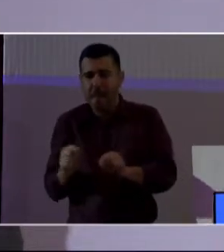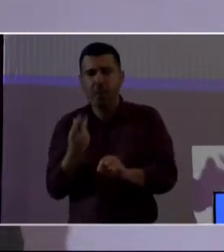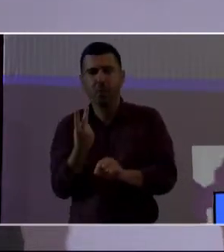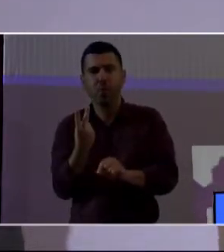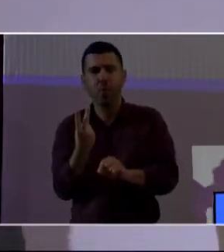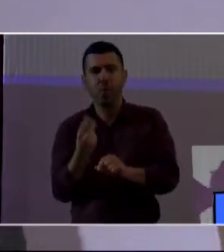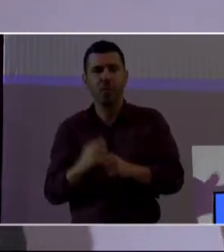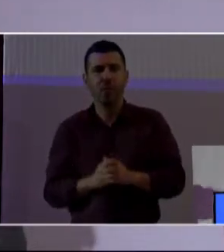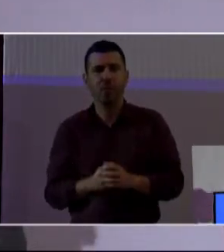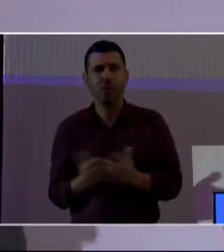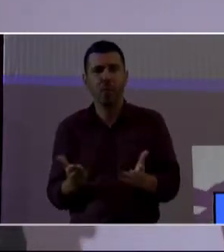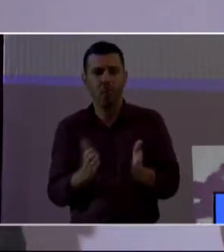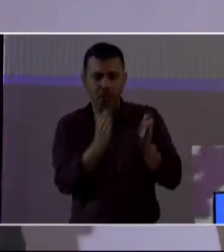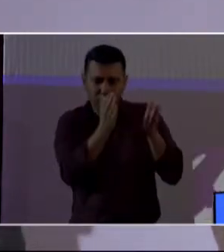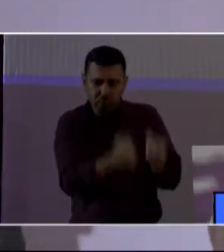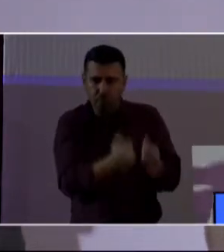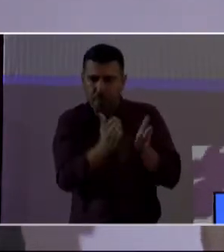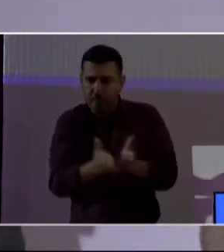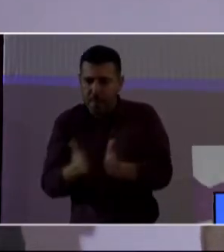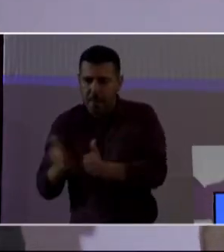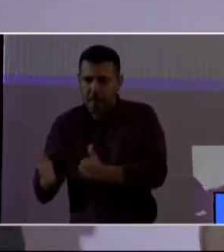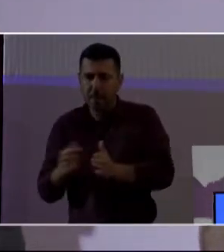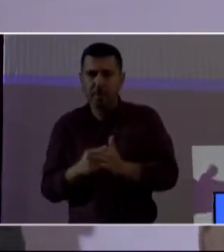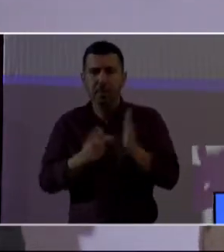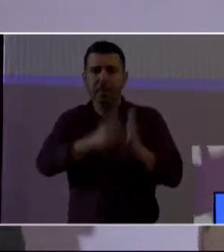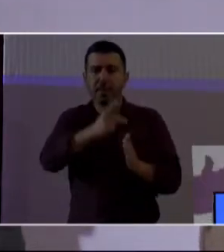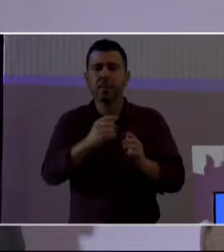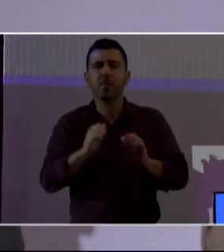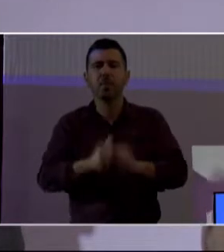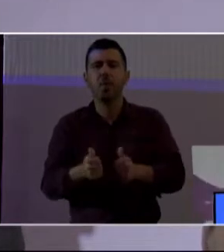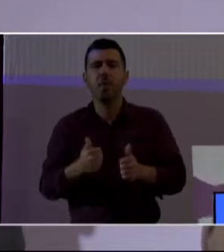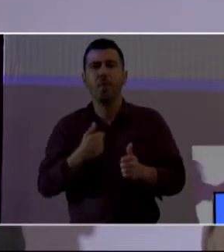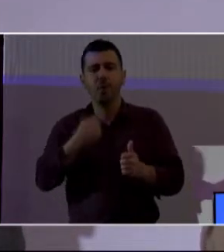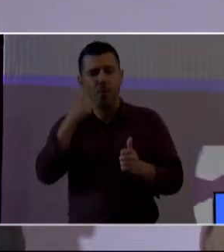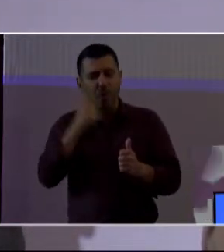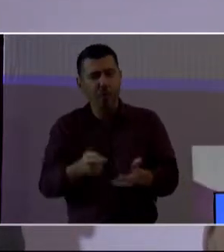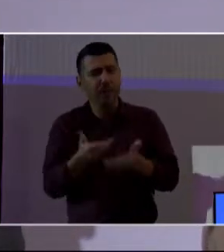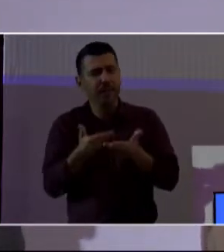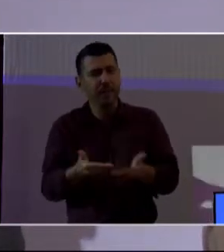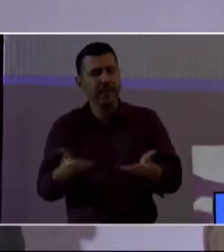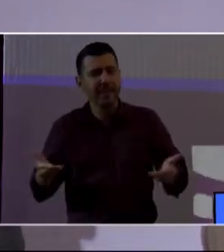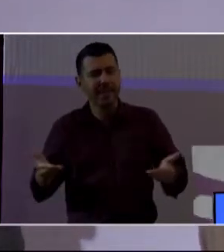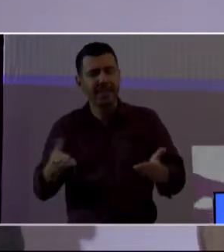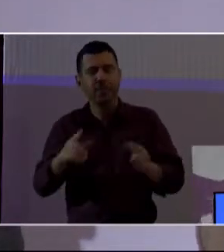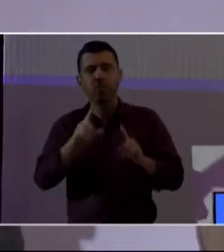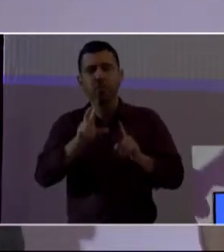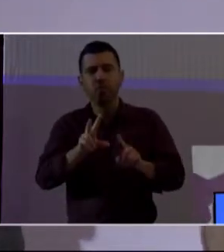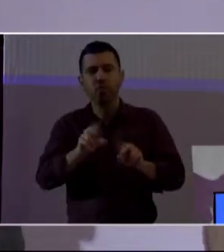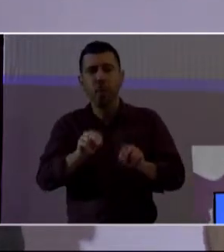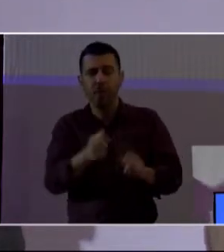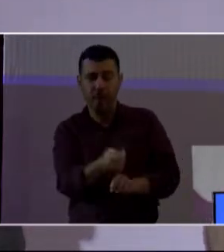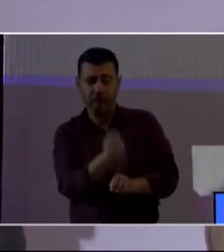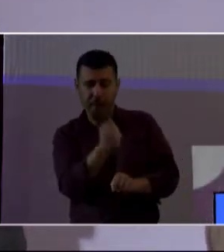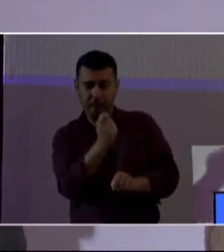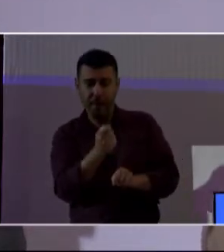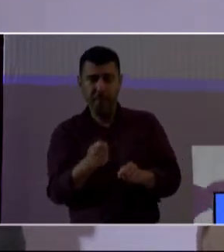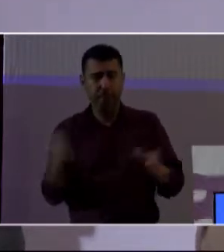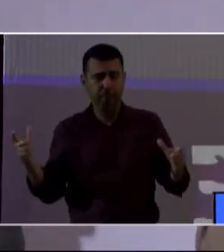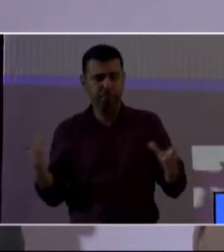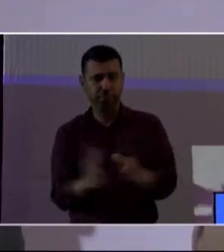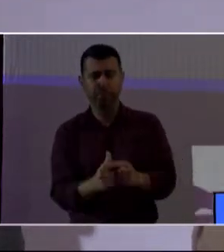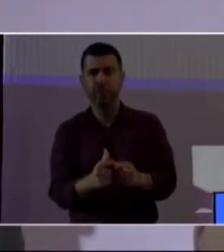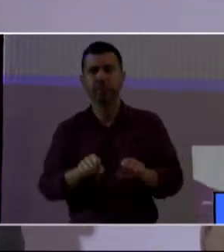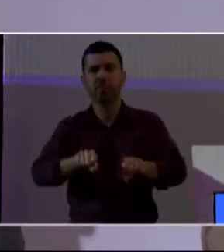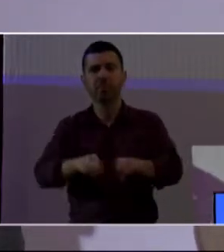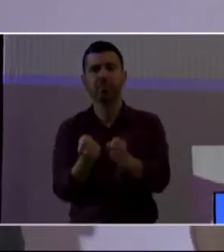fundamental que fue la cosmovisión del desarrollo. Cómo producir sin que se afecte el territorio, cómo ser de acordes al territorio